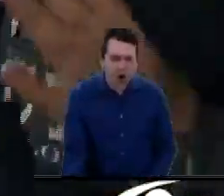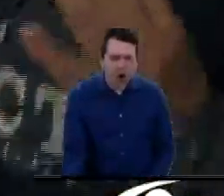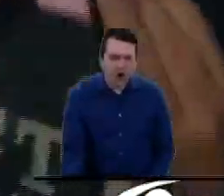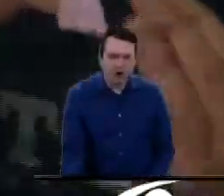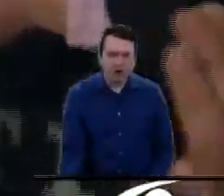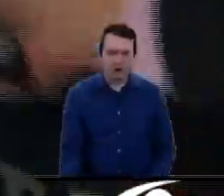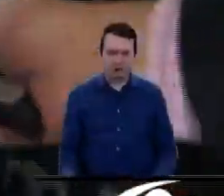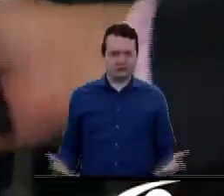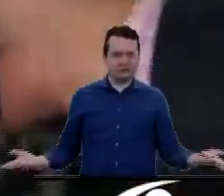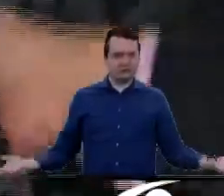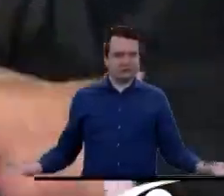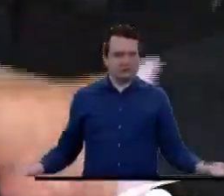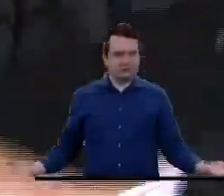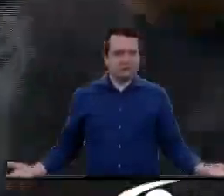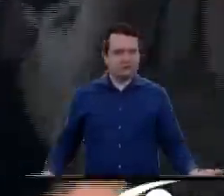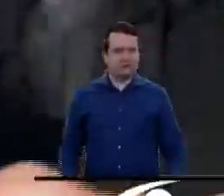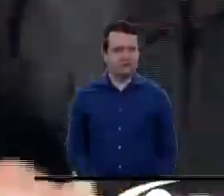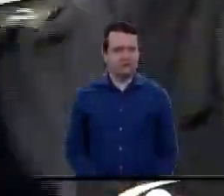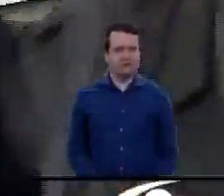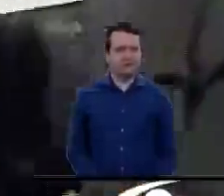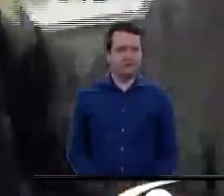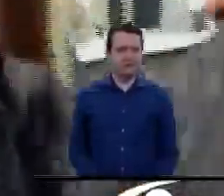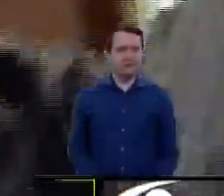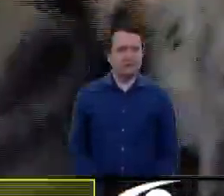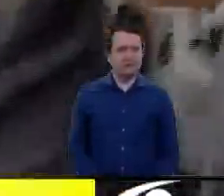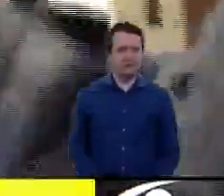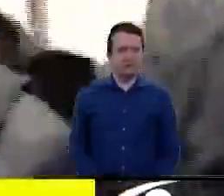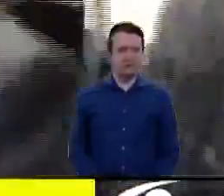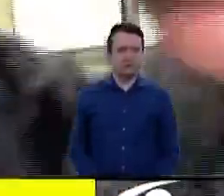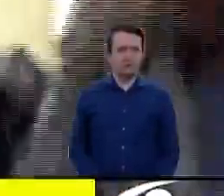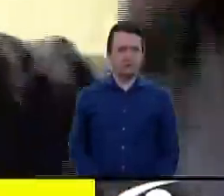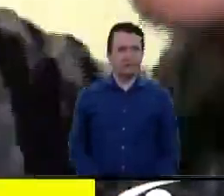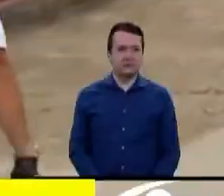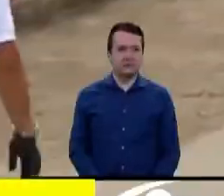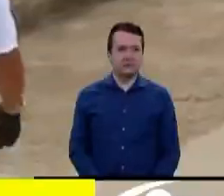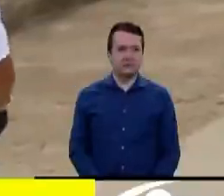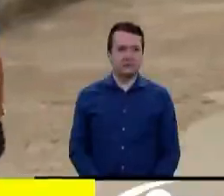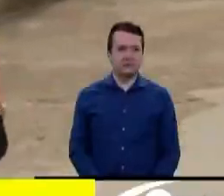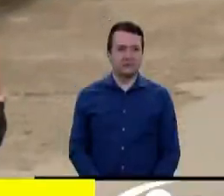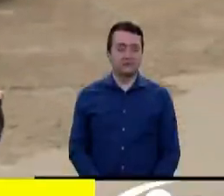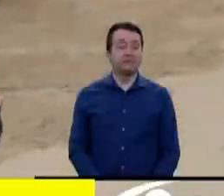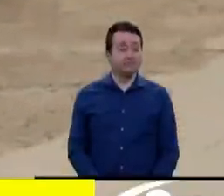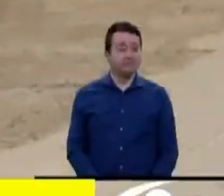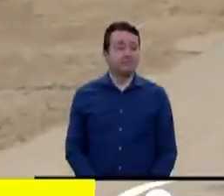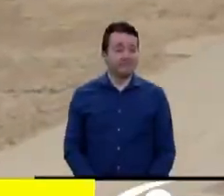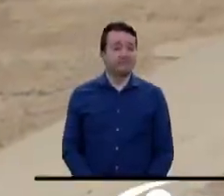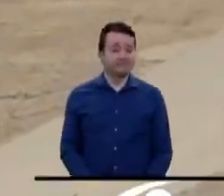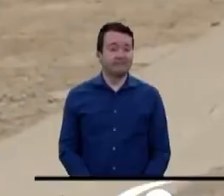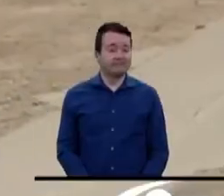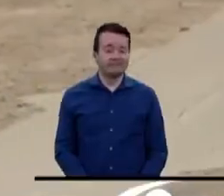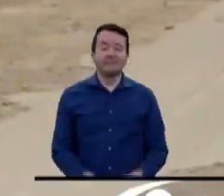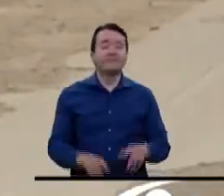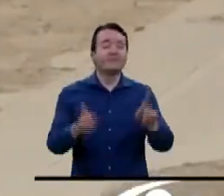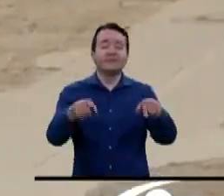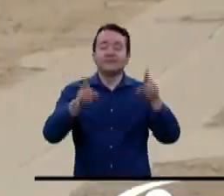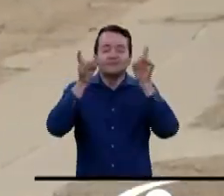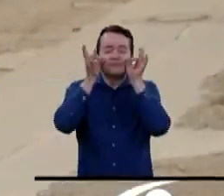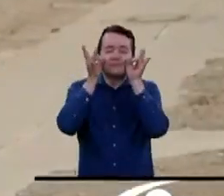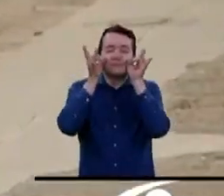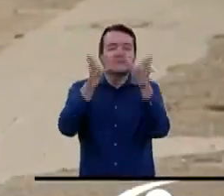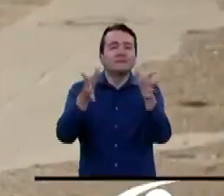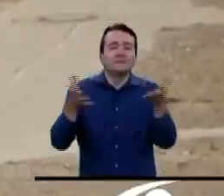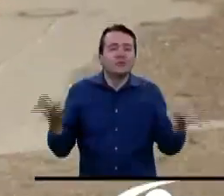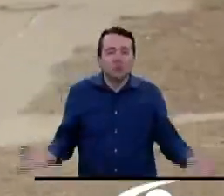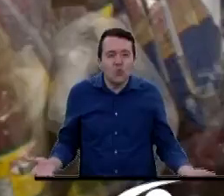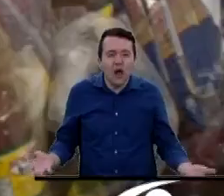dicho. ¿Por qué no aceptó? Si busca un principio de oportunidad que lo favorece. hasta el más aterrador de todos los casos, el robo